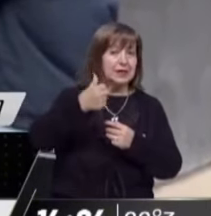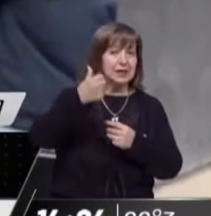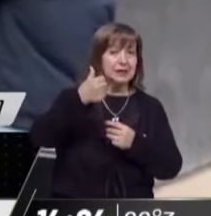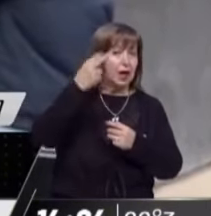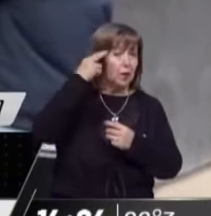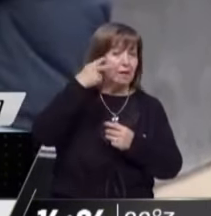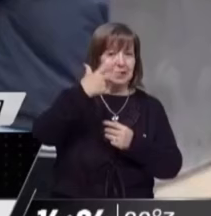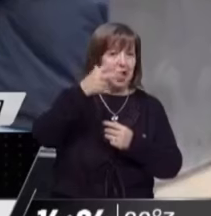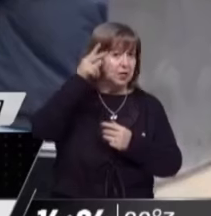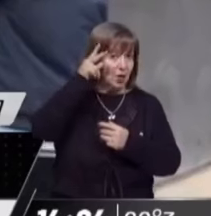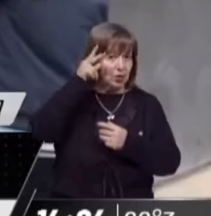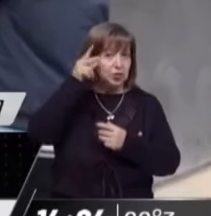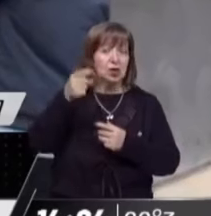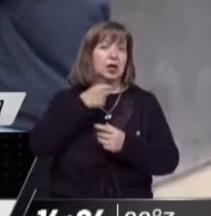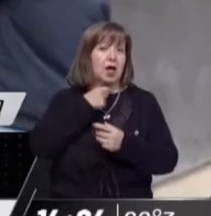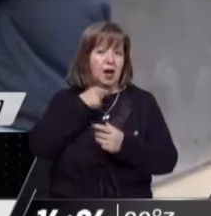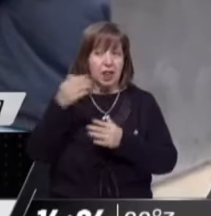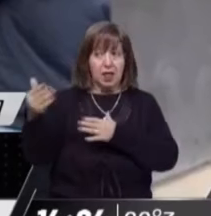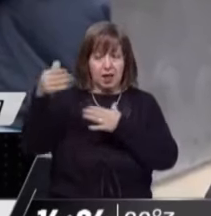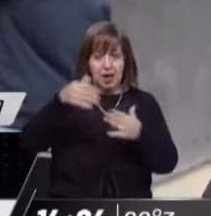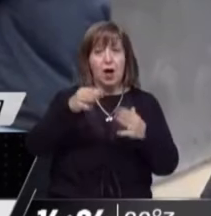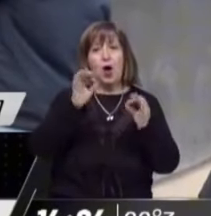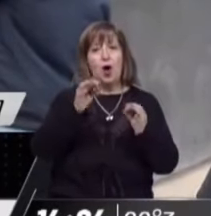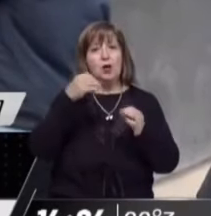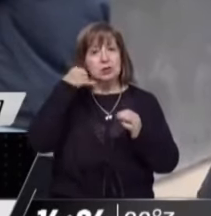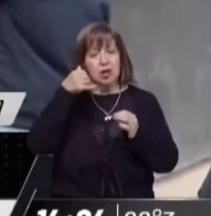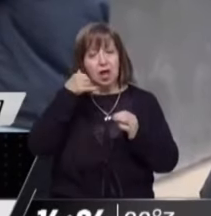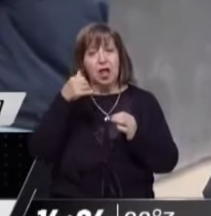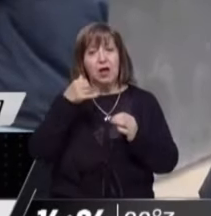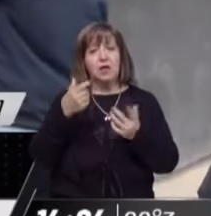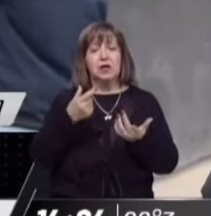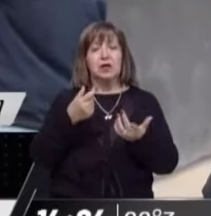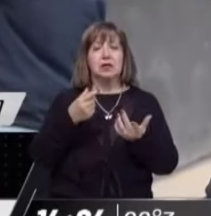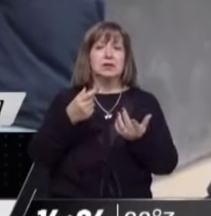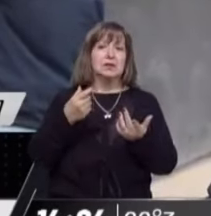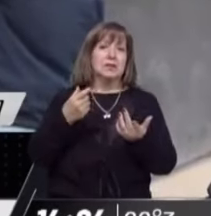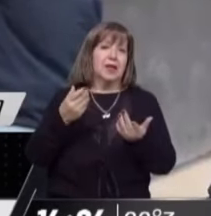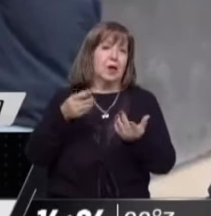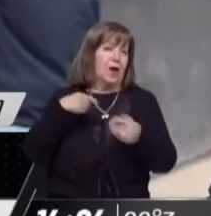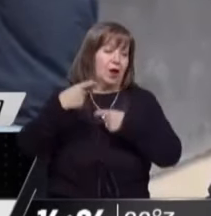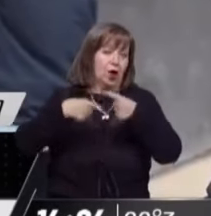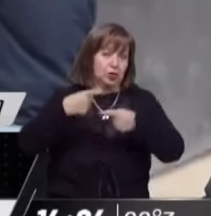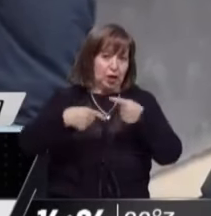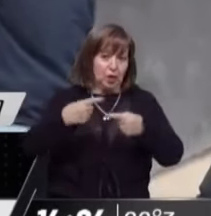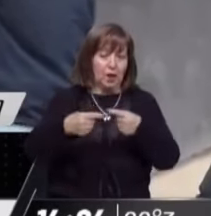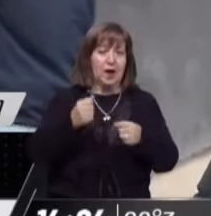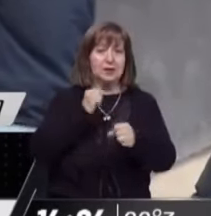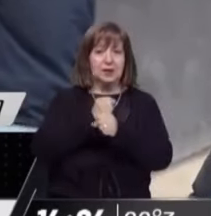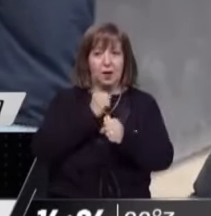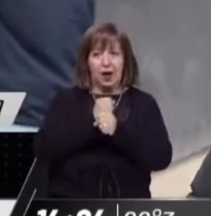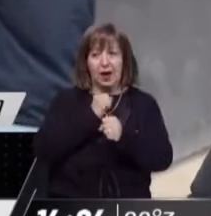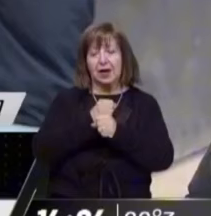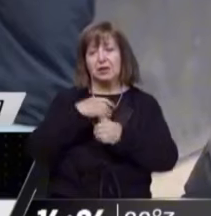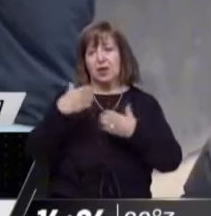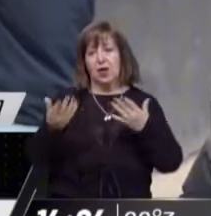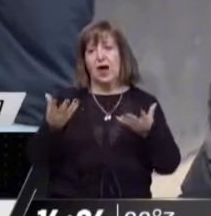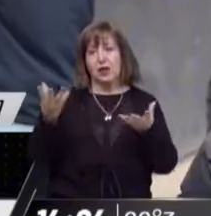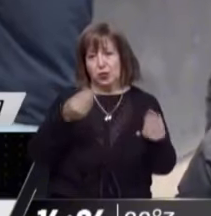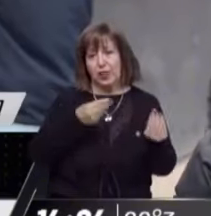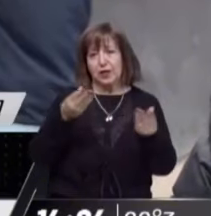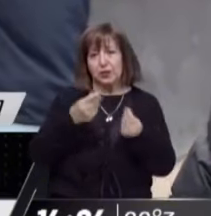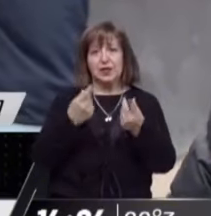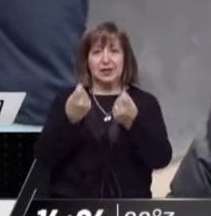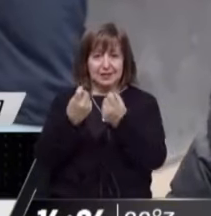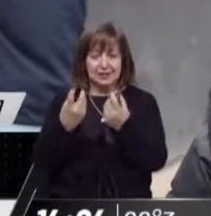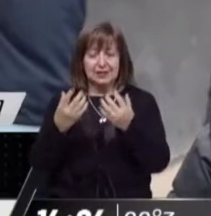2615-966938 para toda gente que se quiera acercar y bueno, como yo digo, subirse a este tren y bueno, es una marcha larga y bueno, pero